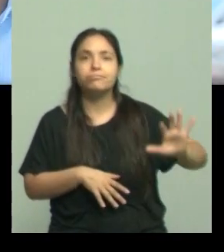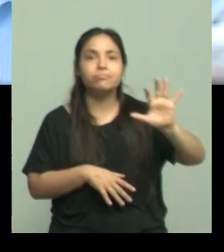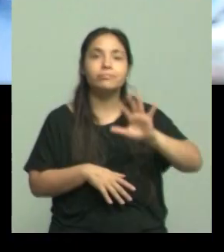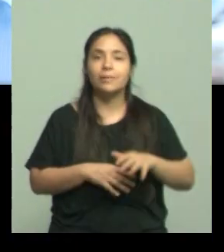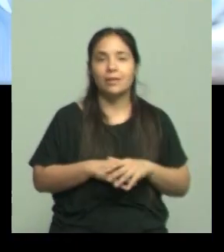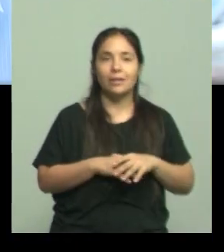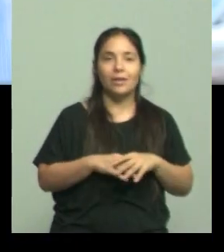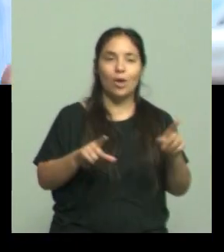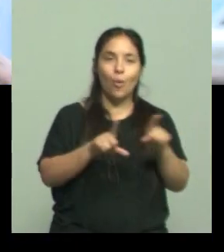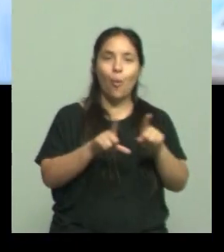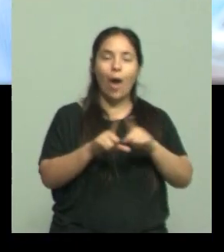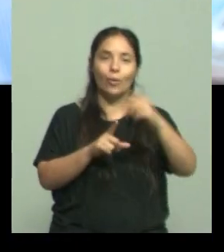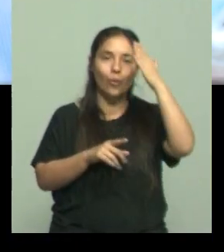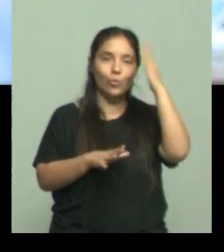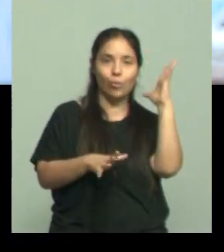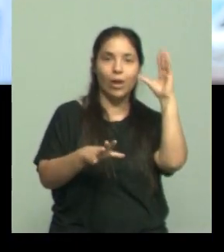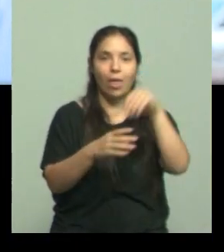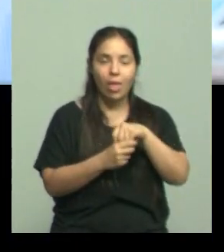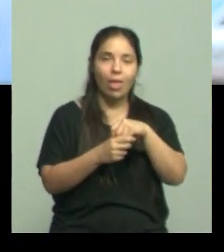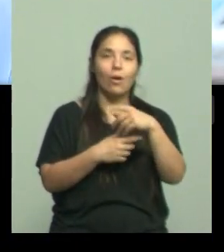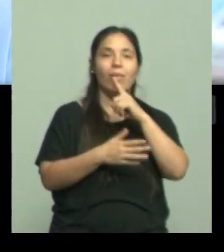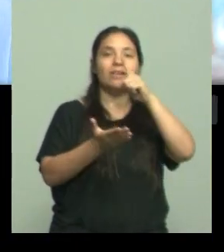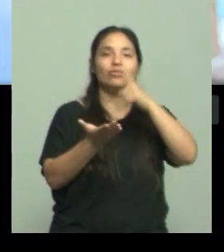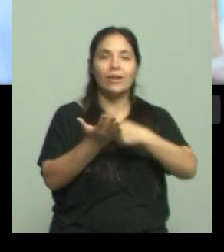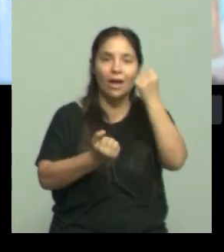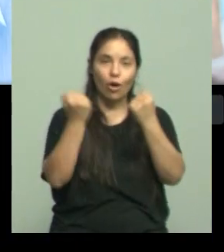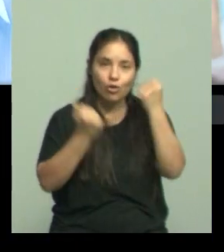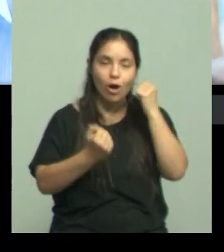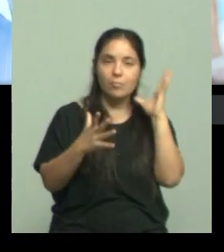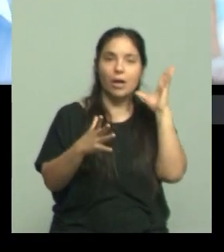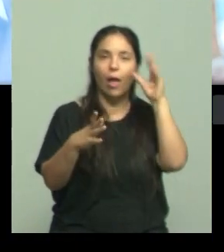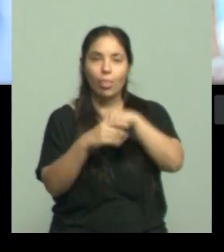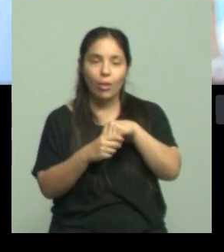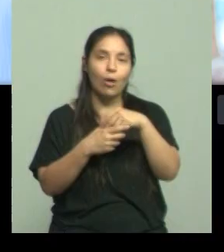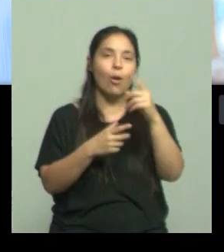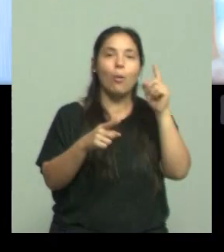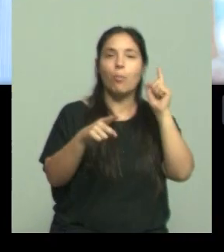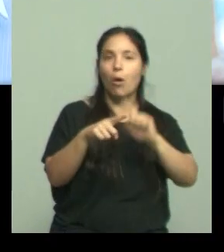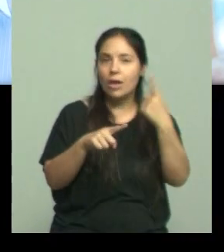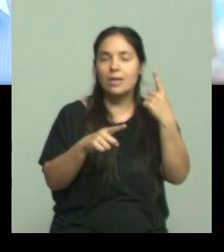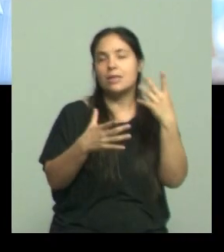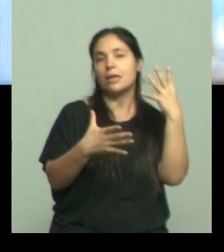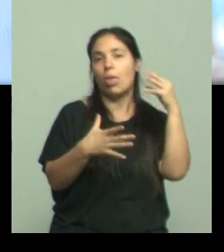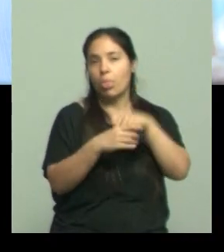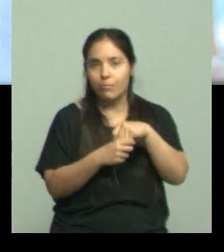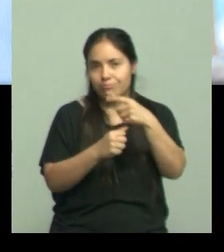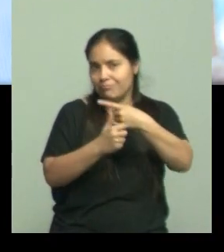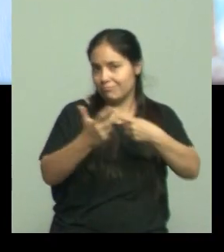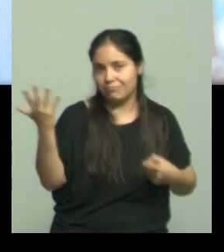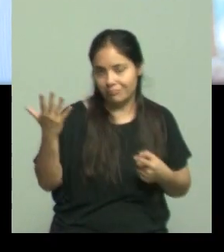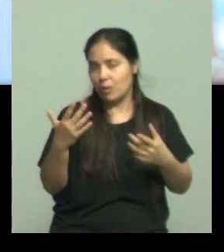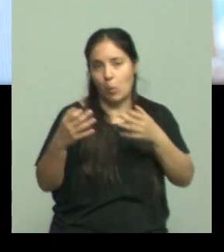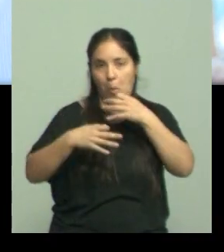que imponen, ya sea culturalmente, toma de decisiones económicas, políticas, en todos lados se ve, ¿no? Es